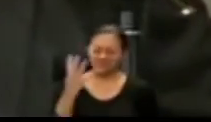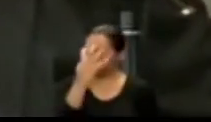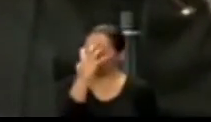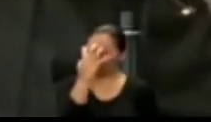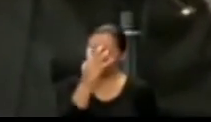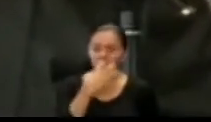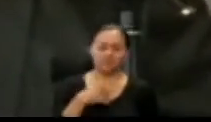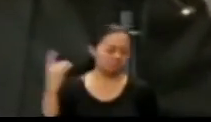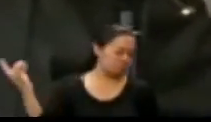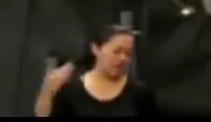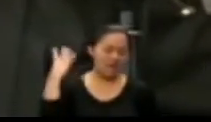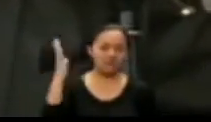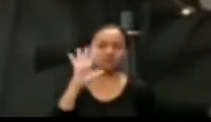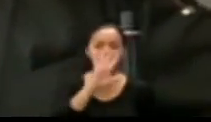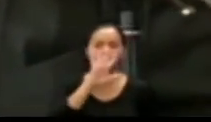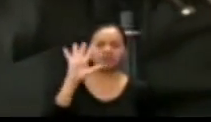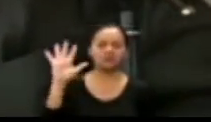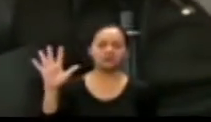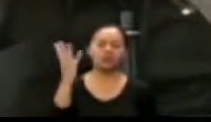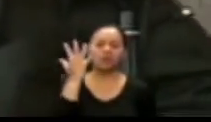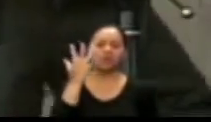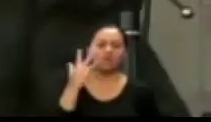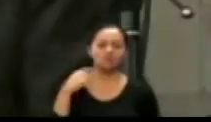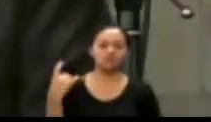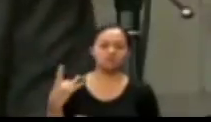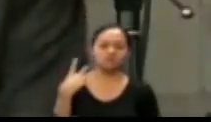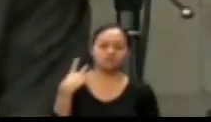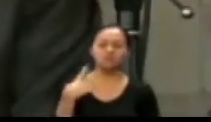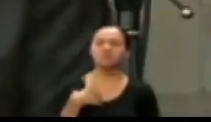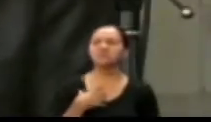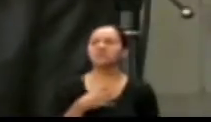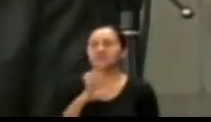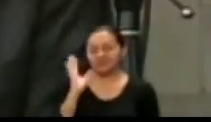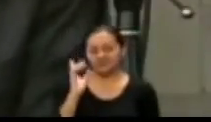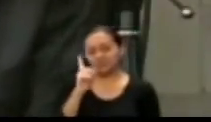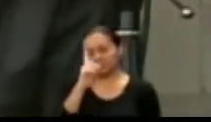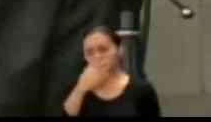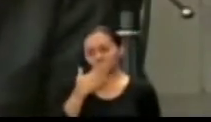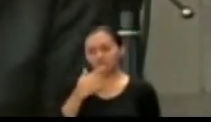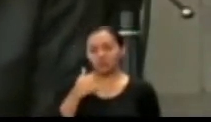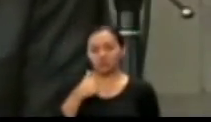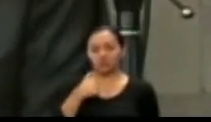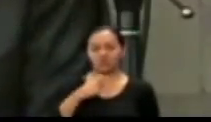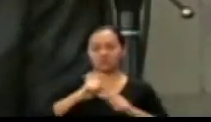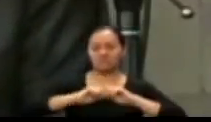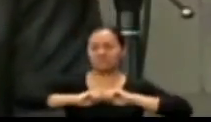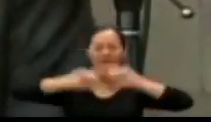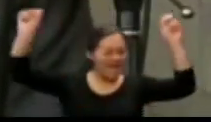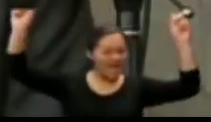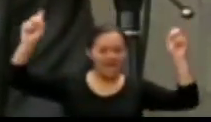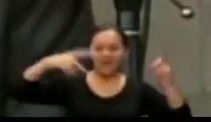55 días de expulsión. ¿Por? Bueno, una vez me sacaron porque grité la palabra